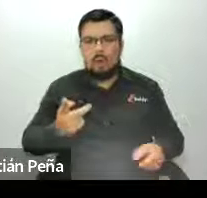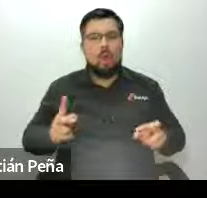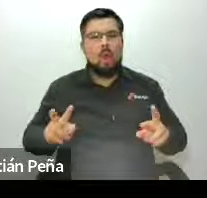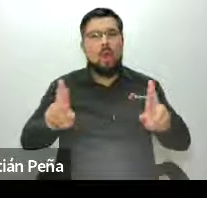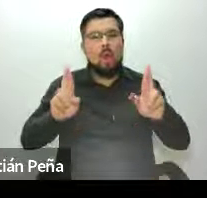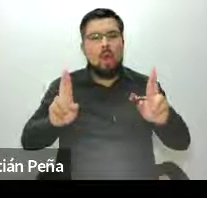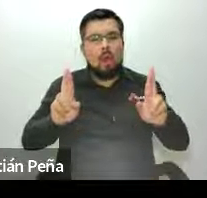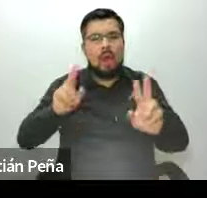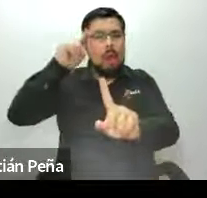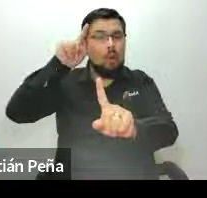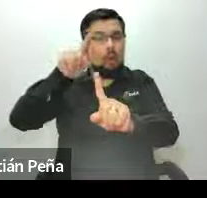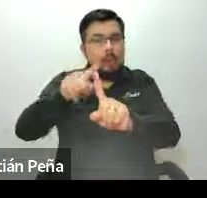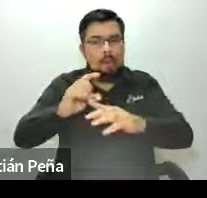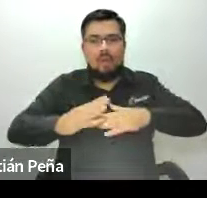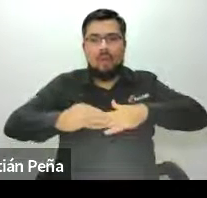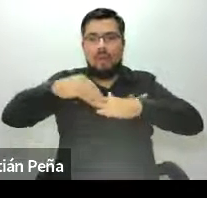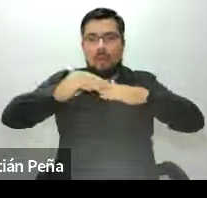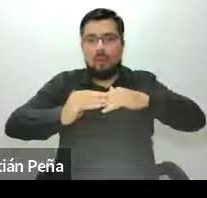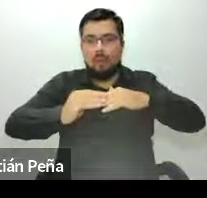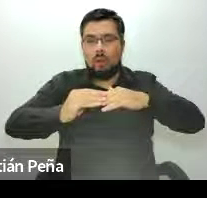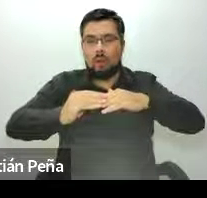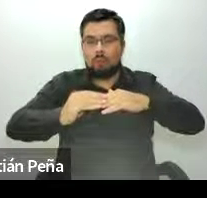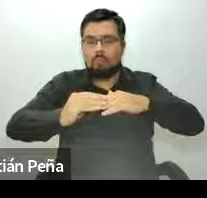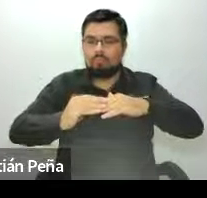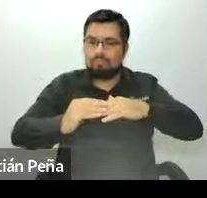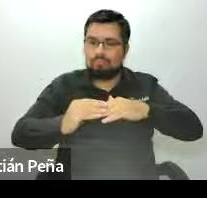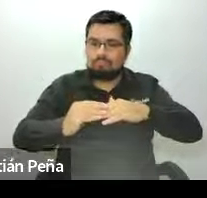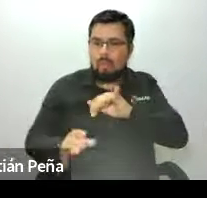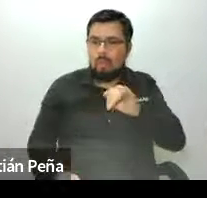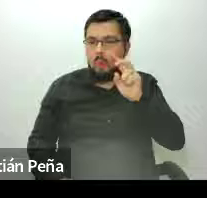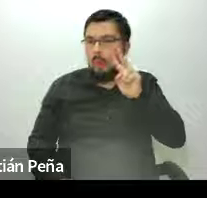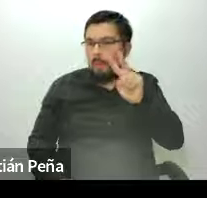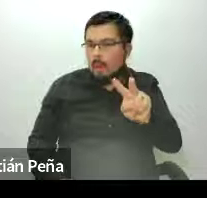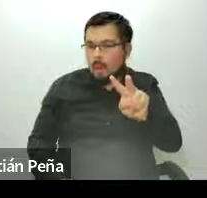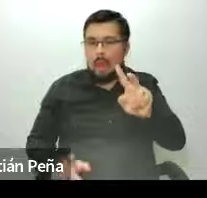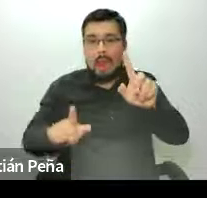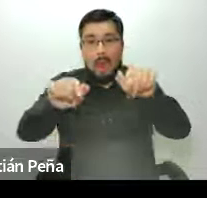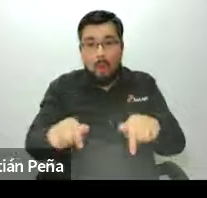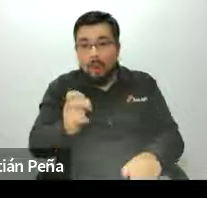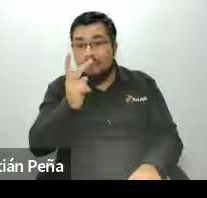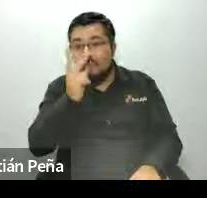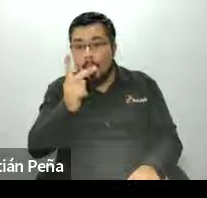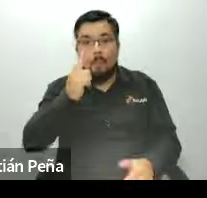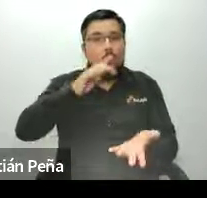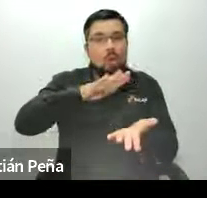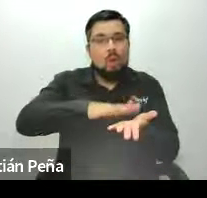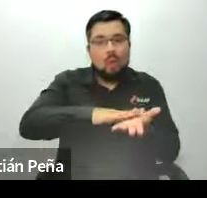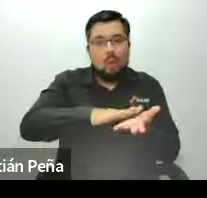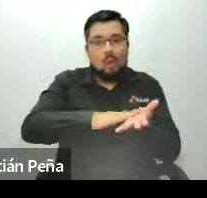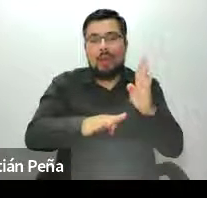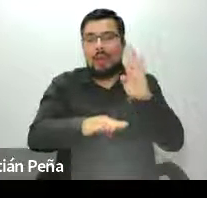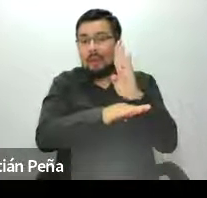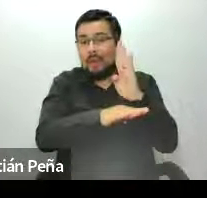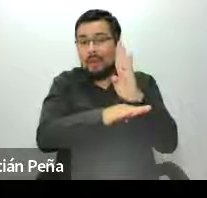flexibilizado los objetivos. Era mirar, cuando veamos ahora los componentes y los fundamentos de las progresiones, era mirar de